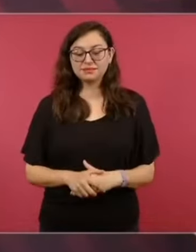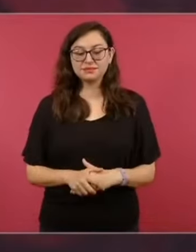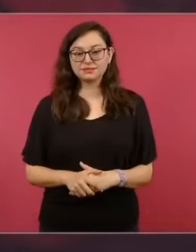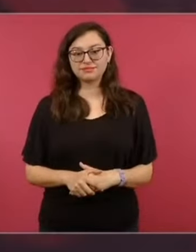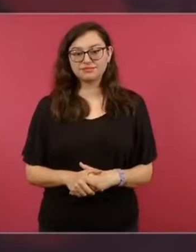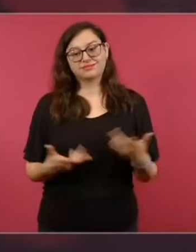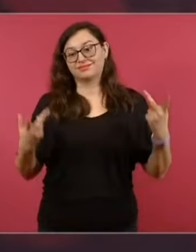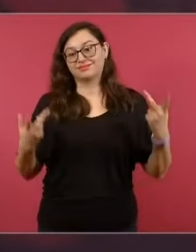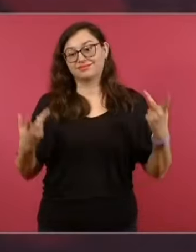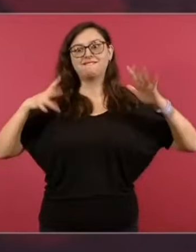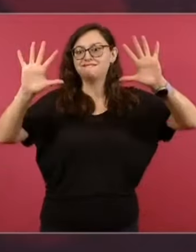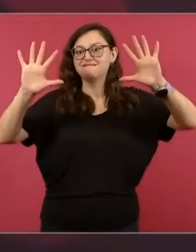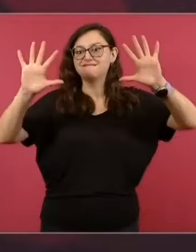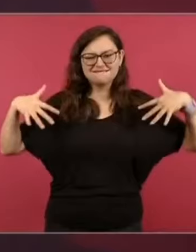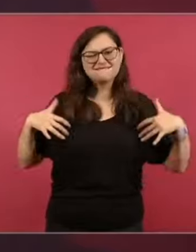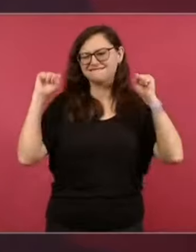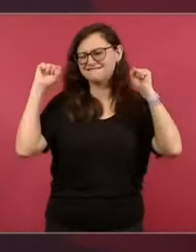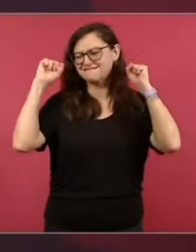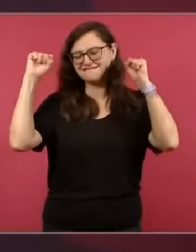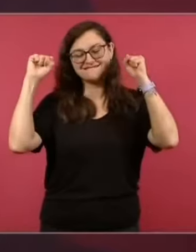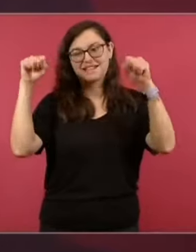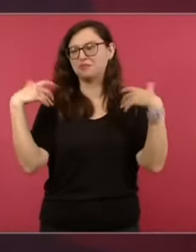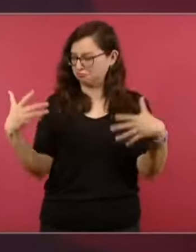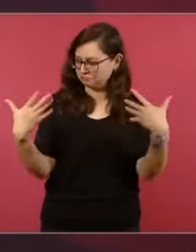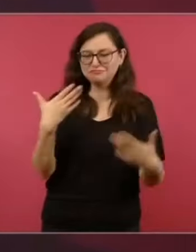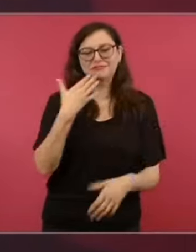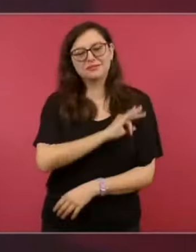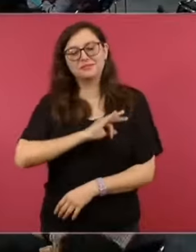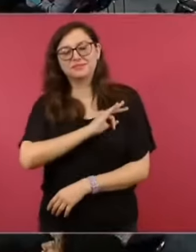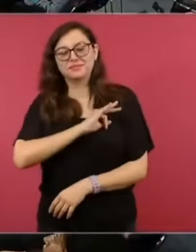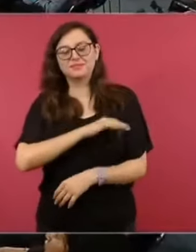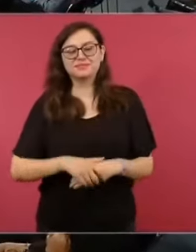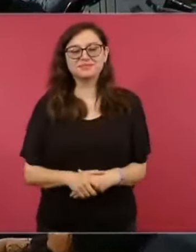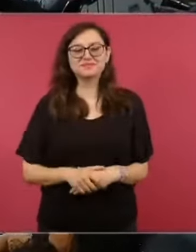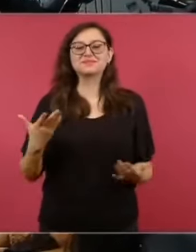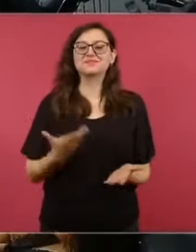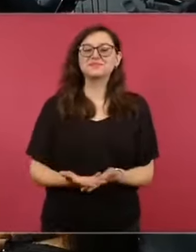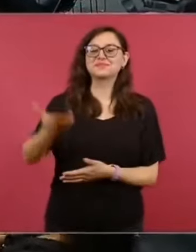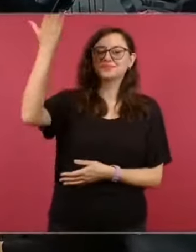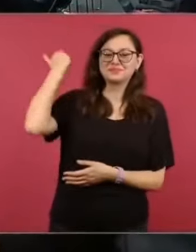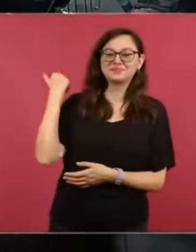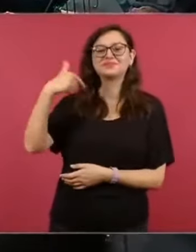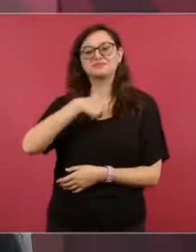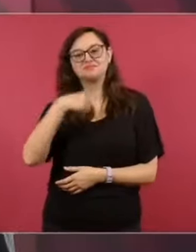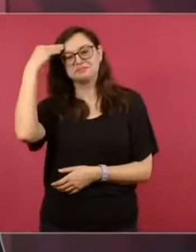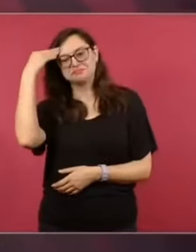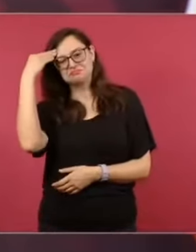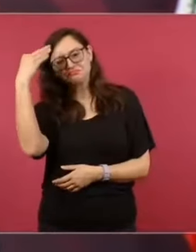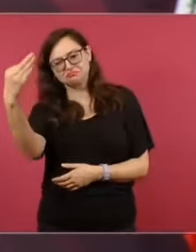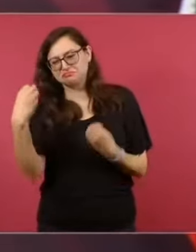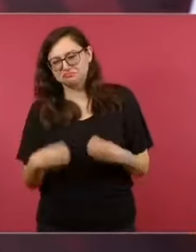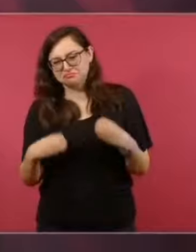a la afición a la afición cuando yo tenía tiempo iba yo a a